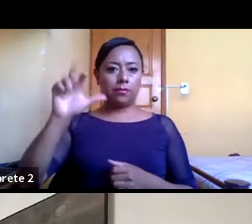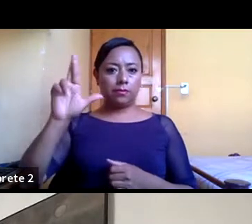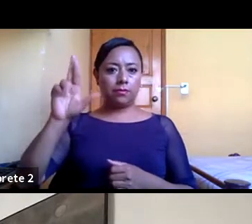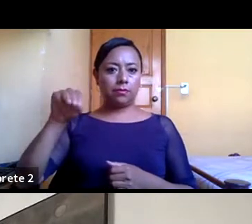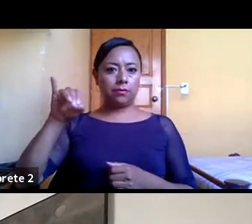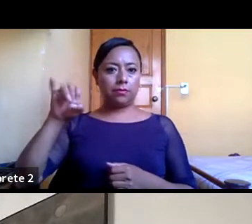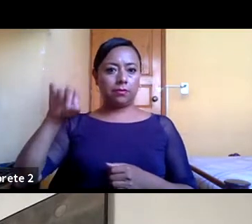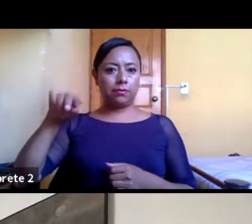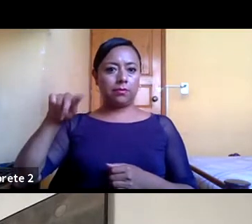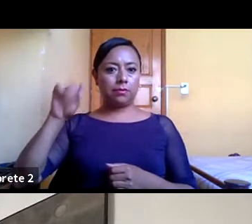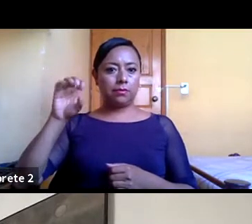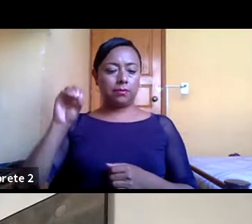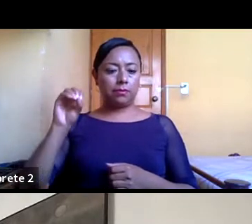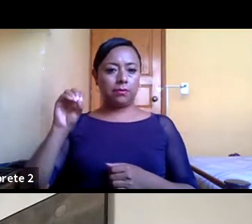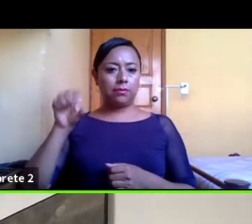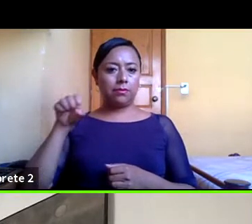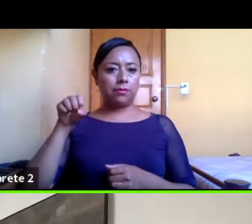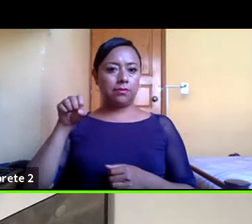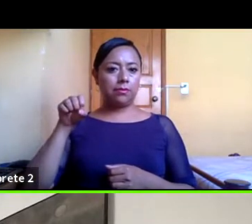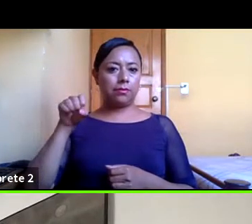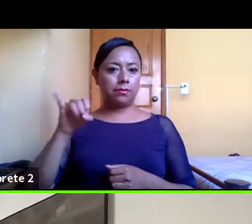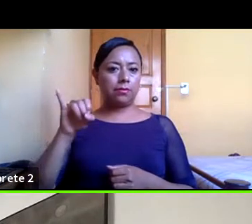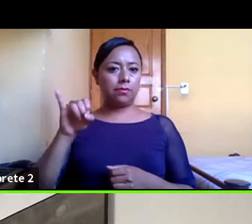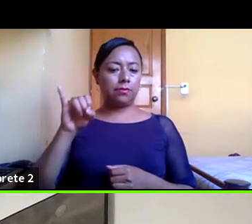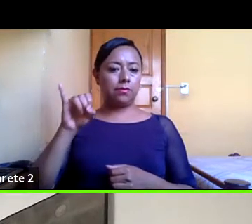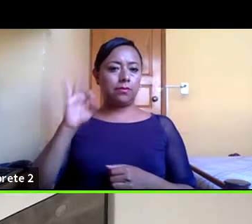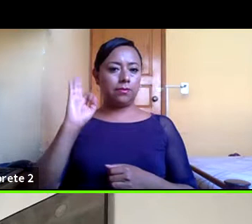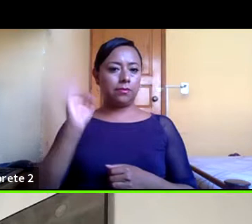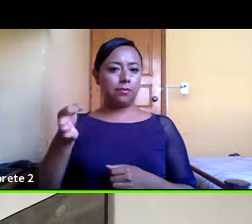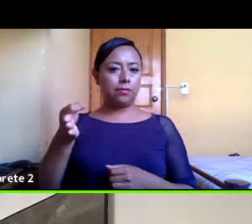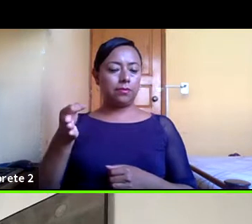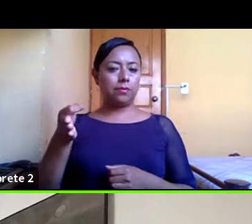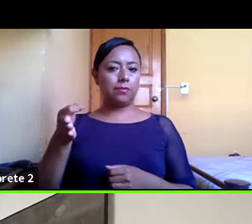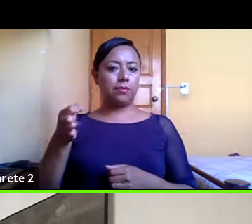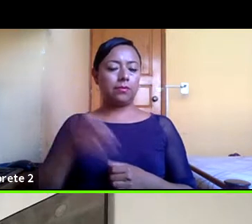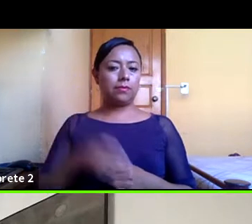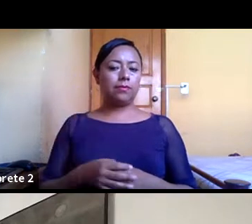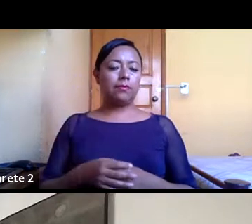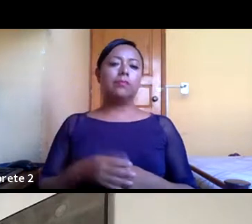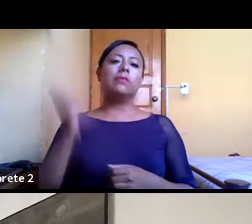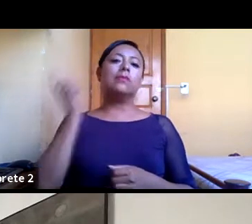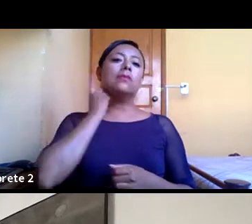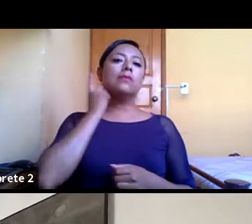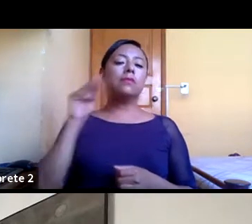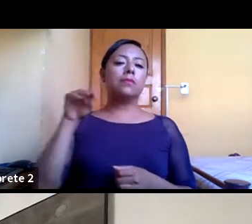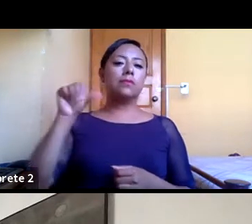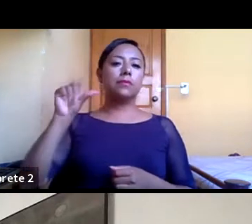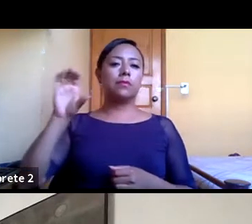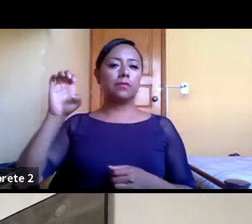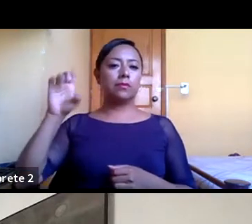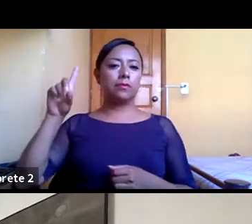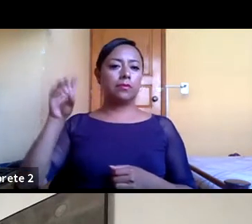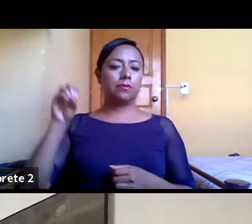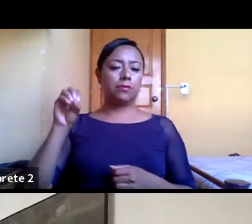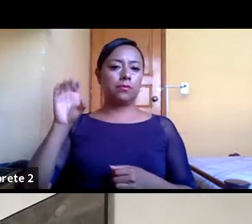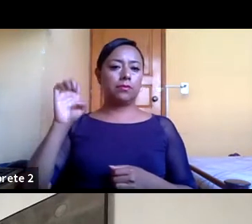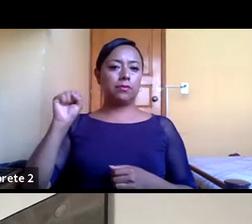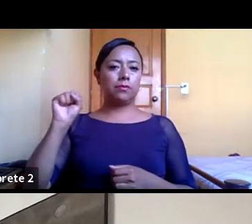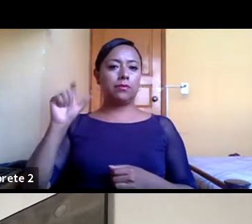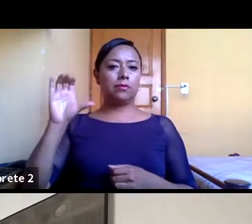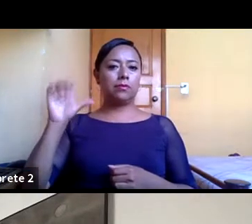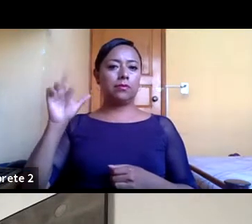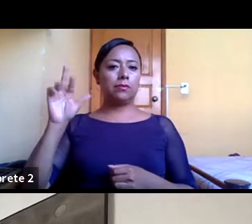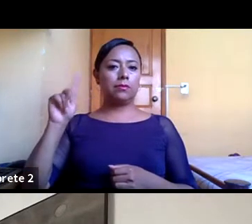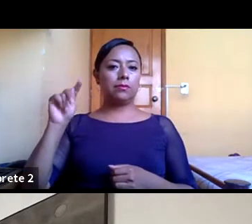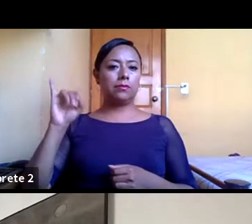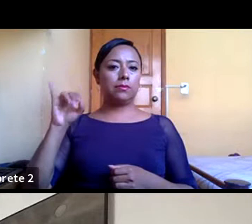Sarmiento Gómez. Lilia María Sarmiento Gómez, a favor. El diputado Miguel Ángel Macedo Escartín. Miguel